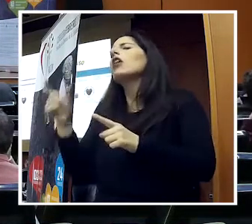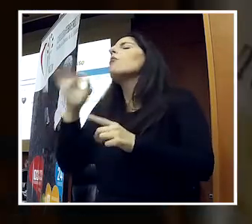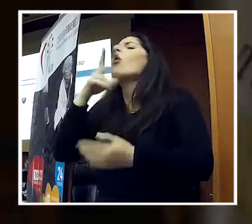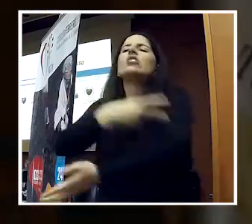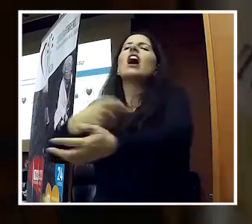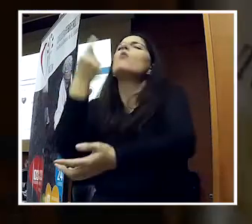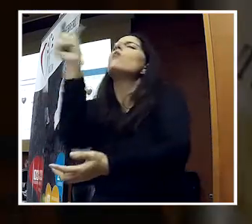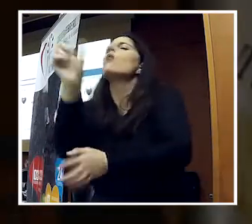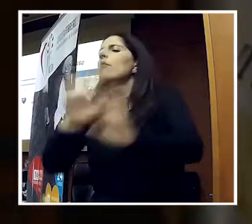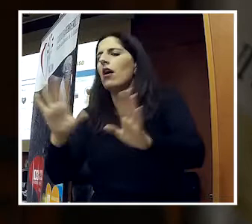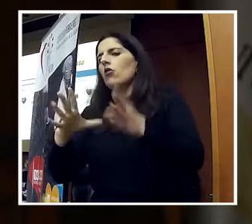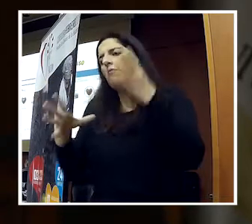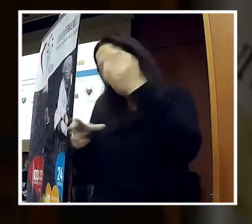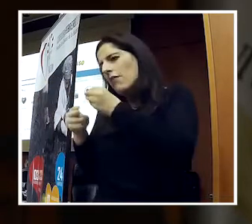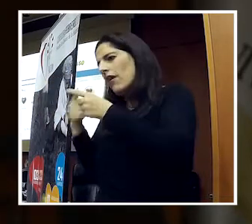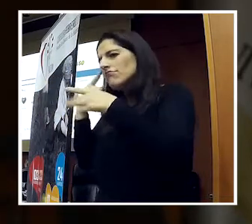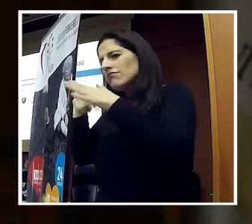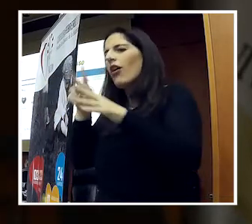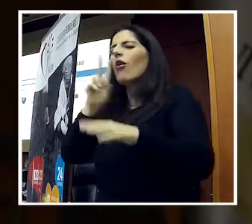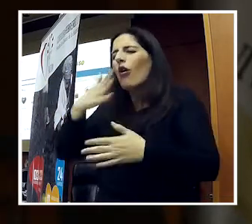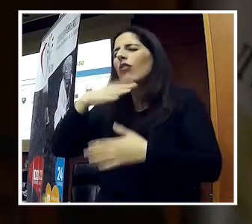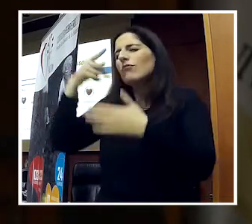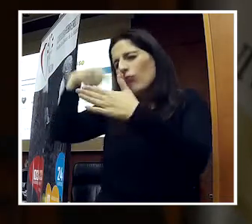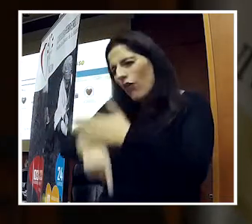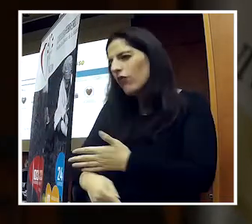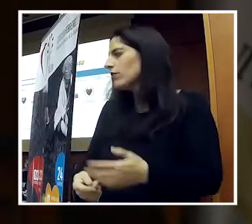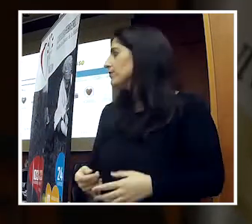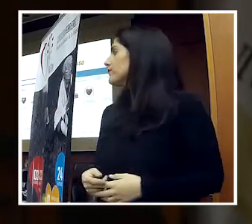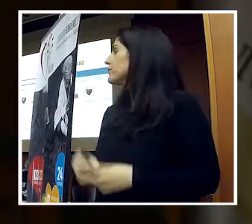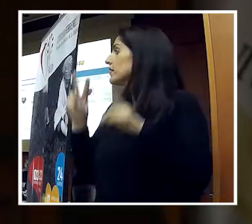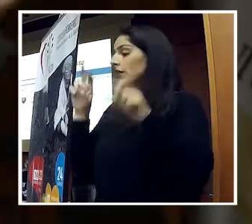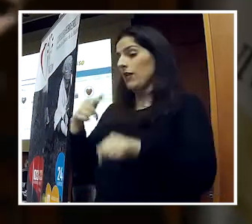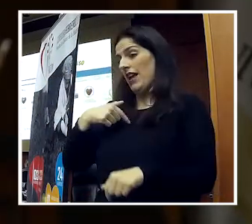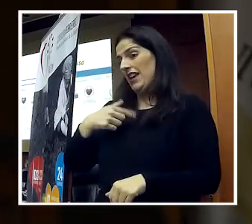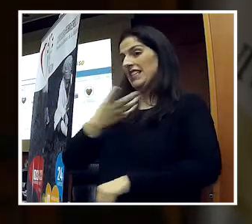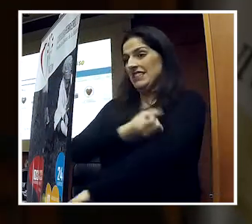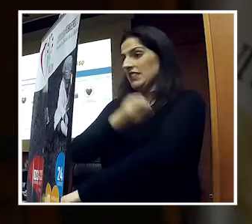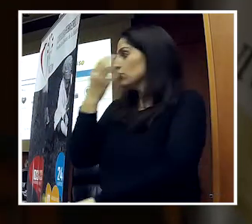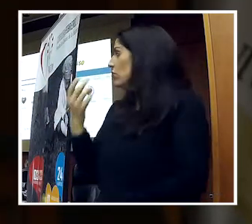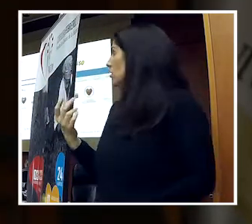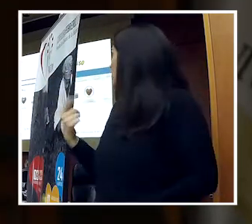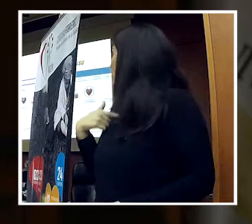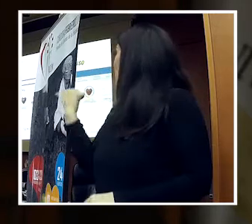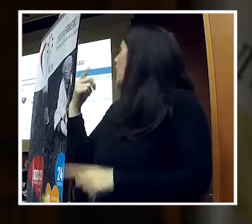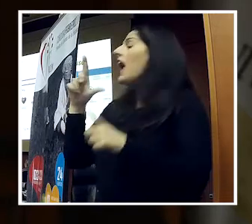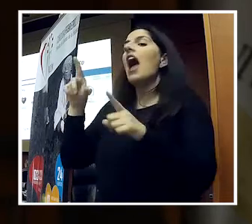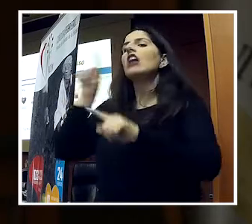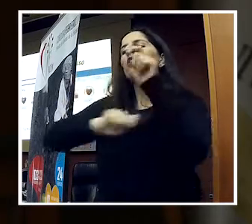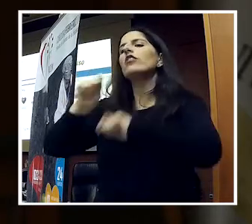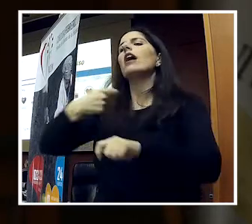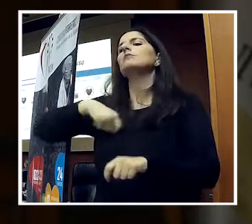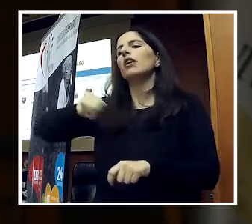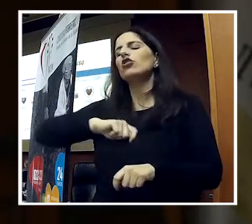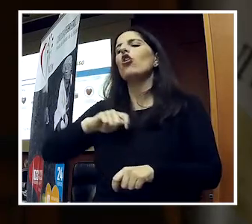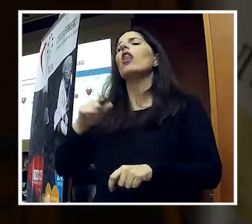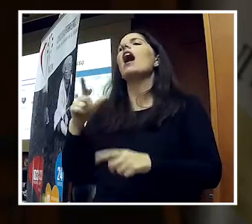¿vale? Como ya entrando en el tema de hipertensión y acabando mi parte, quiero recordar que esta página web de la Sociedad Española de Hipertensión, a la